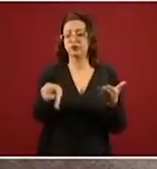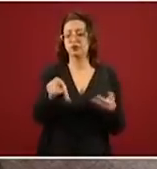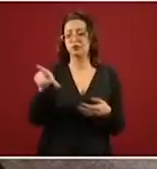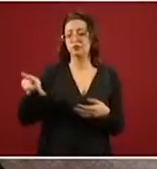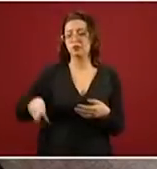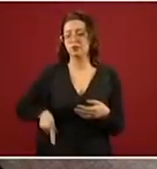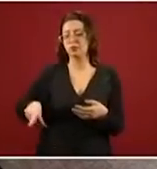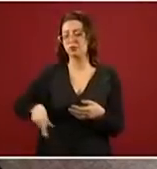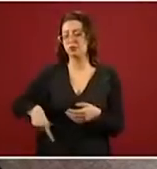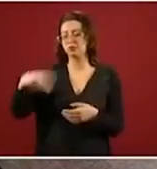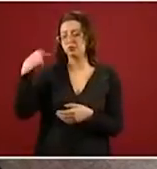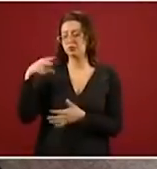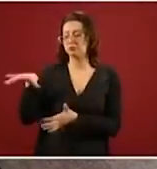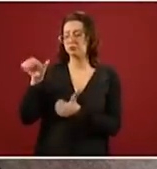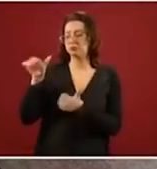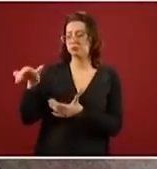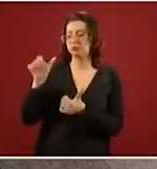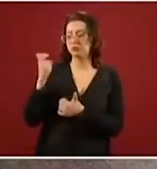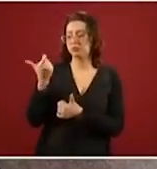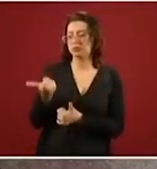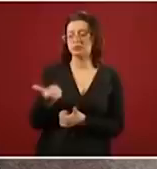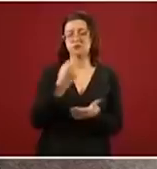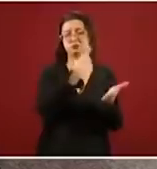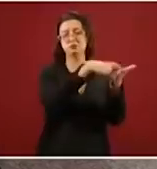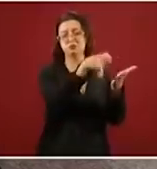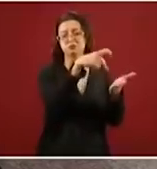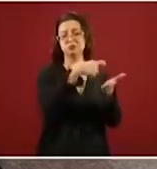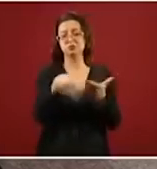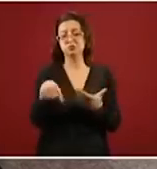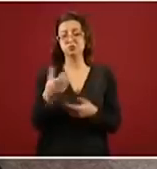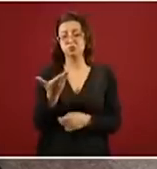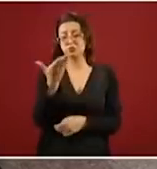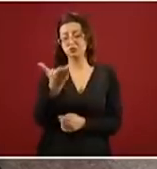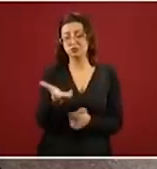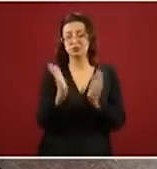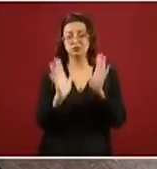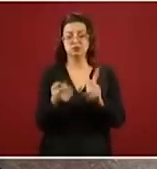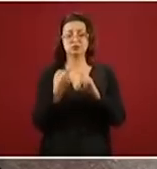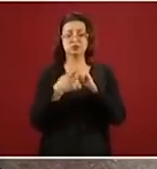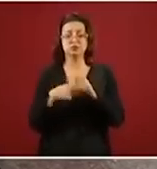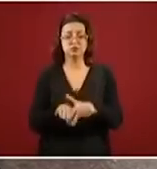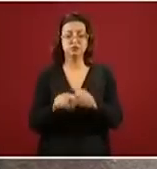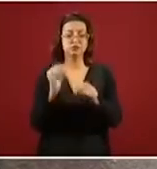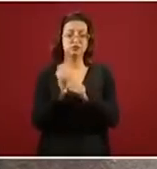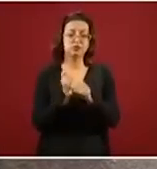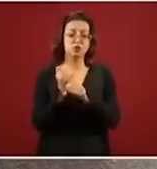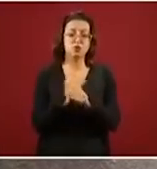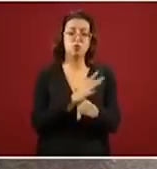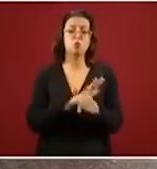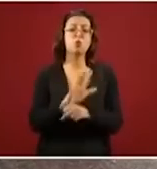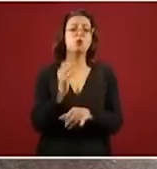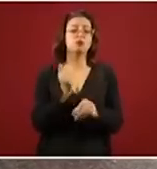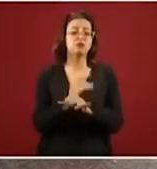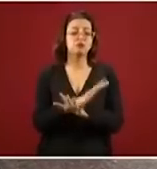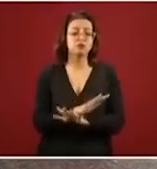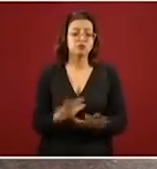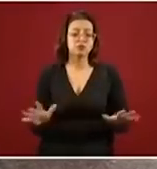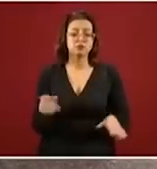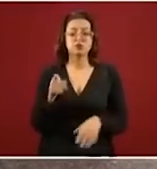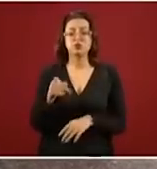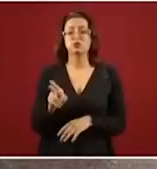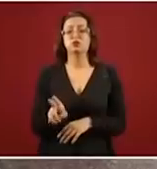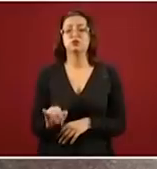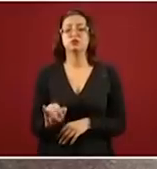de veracruz saber si ustedes están investigando ese tema qué información tiene la unidad